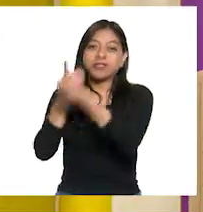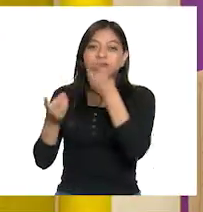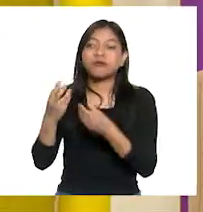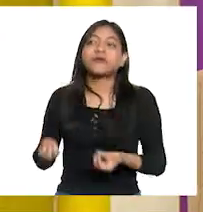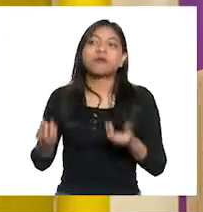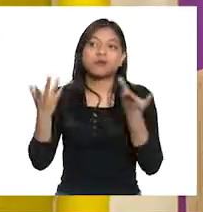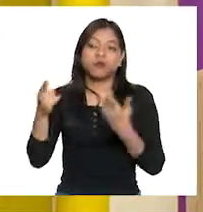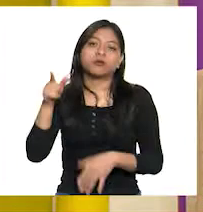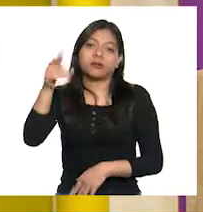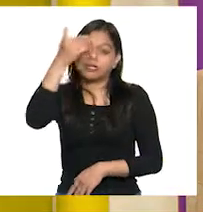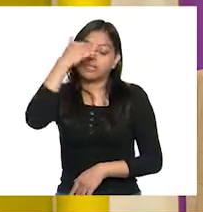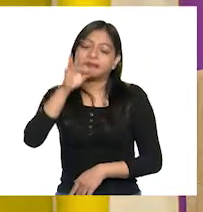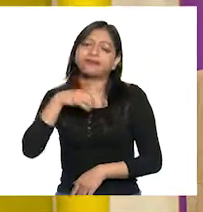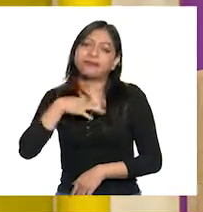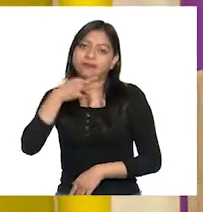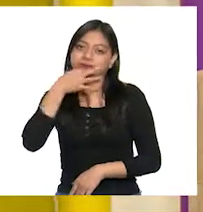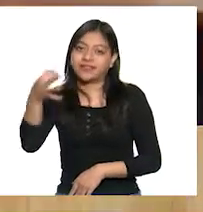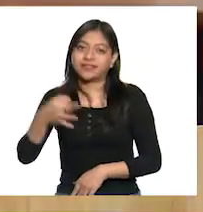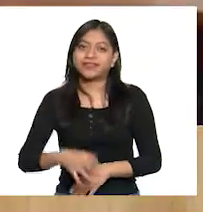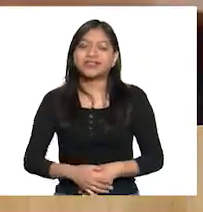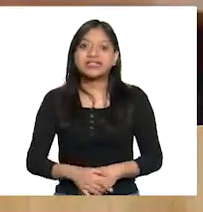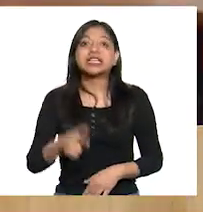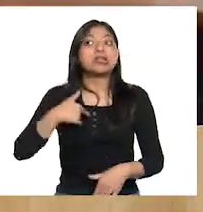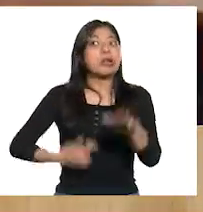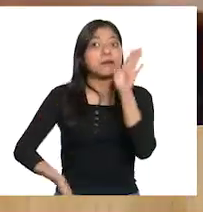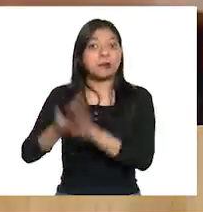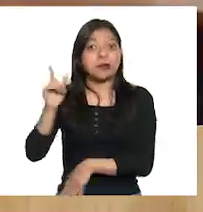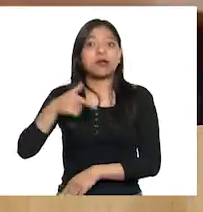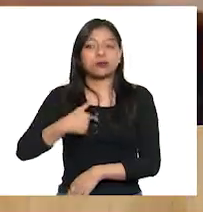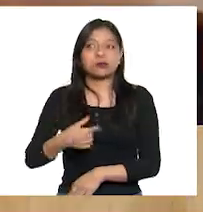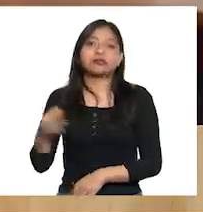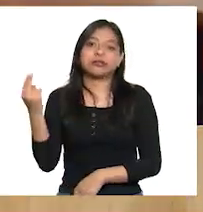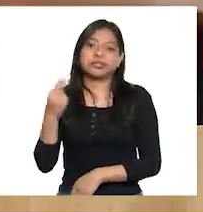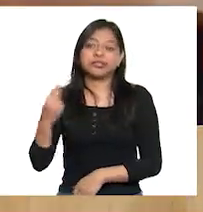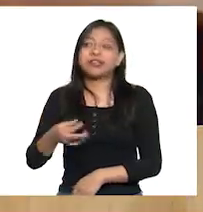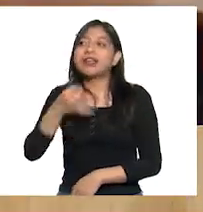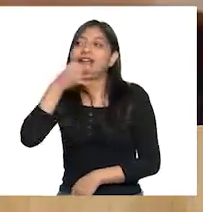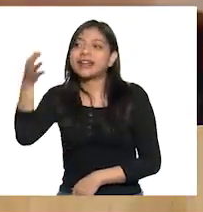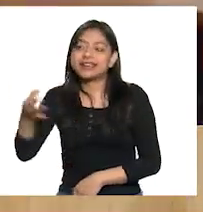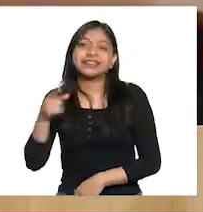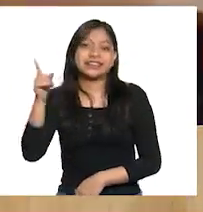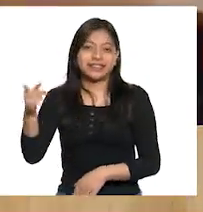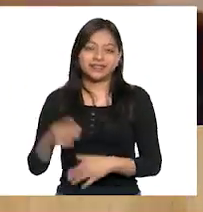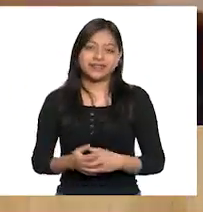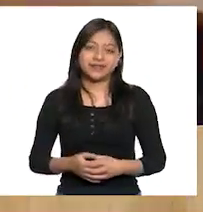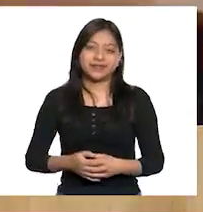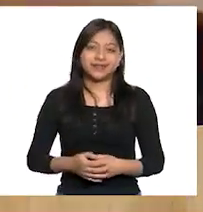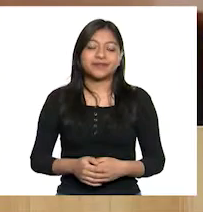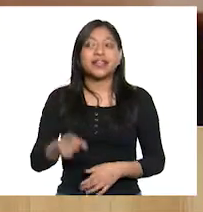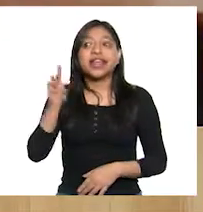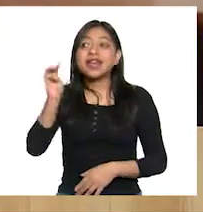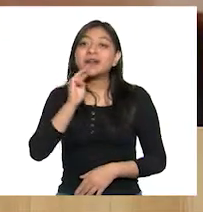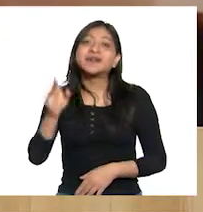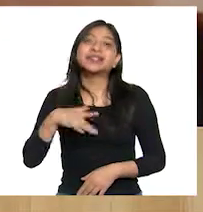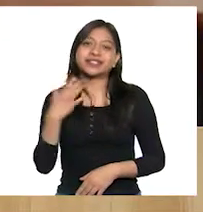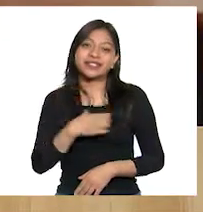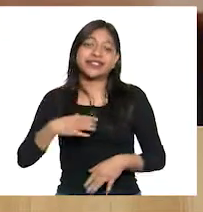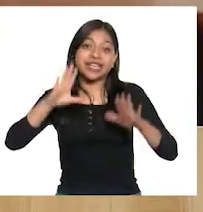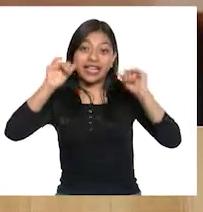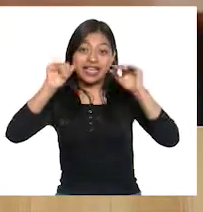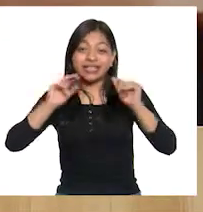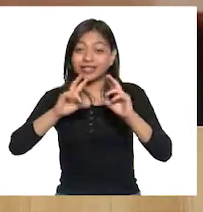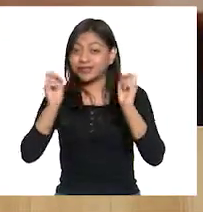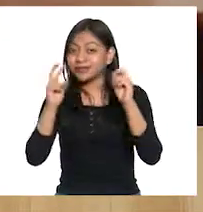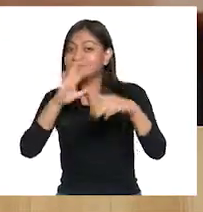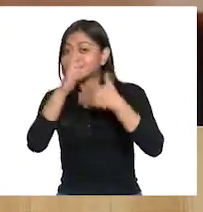nada, Toñito, fue un placer. Me voy bien rapidito, que ya quiero darle la buena noticia a mi mamá. Le dará mucho gusto. ¡Adiós! ¡Nos